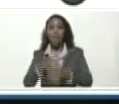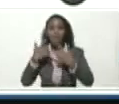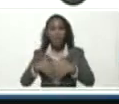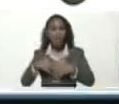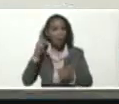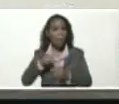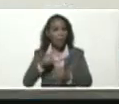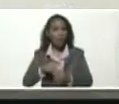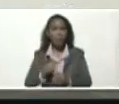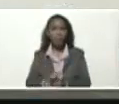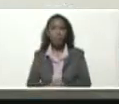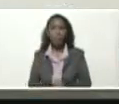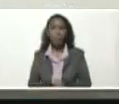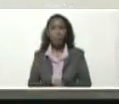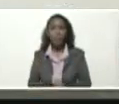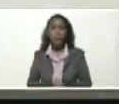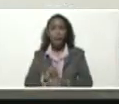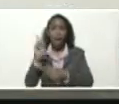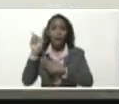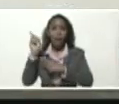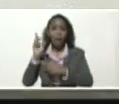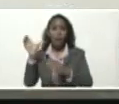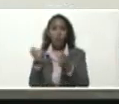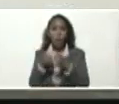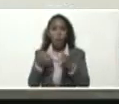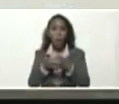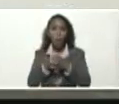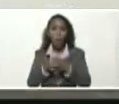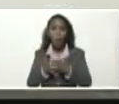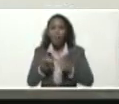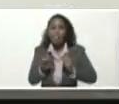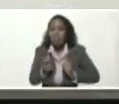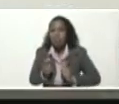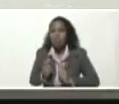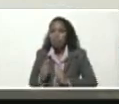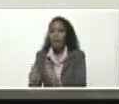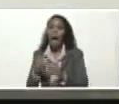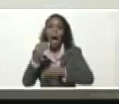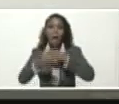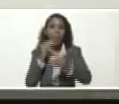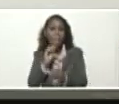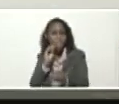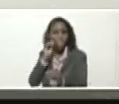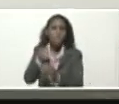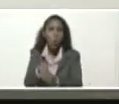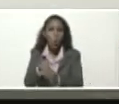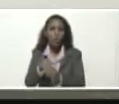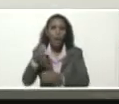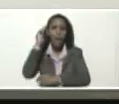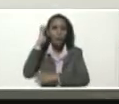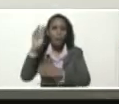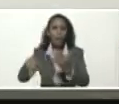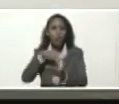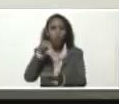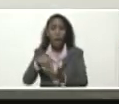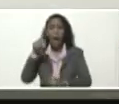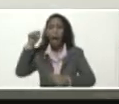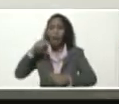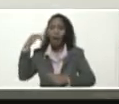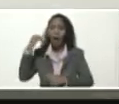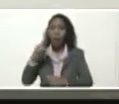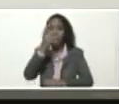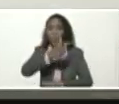petrolera. Este grupo pretendía boicotear la instalación de la Asamblea Nacional. Y aquí hay una